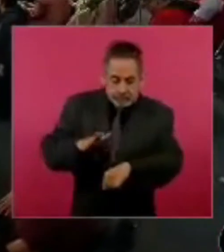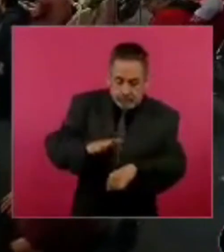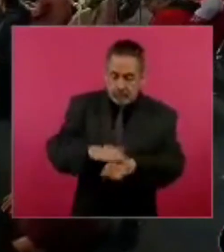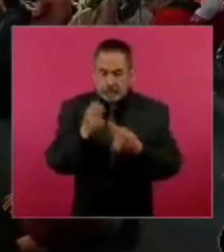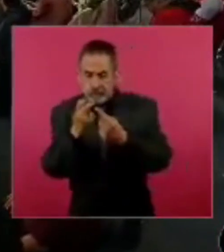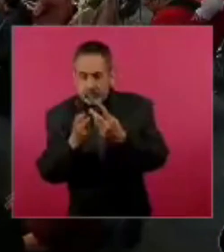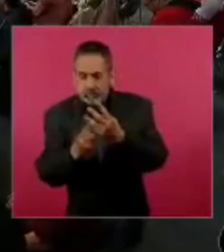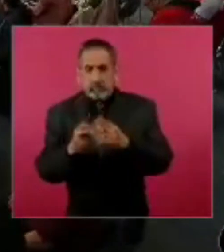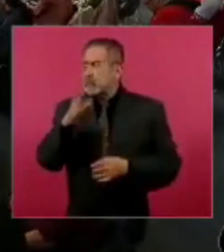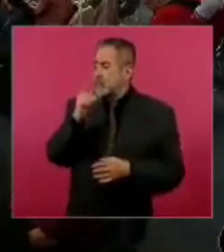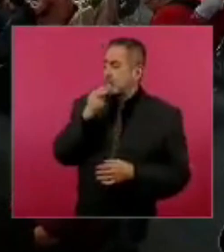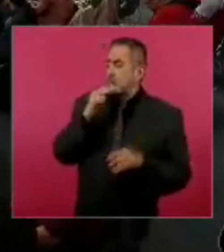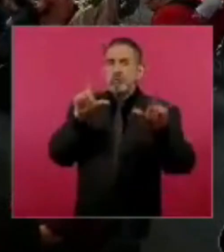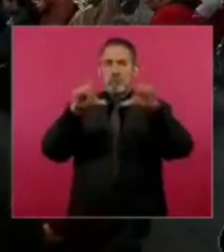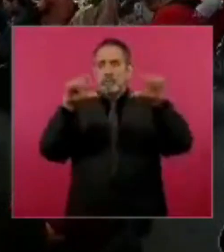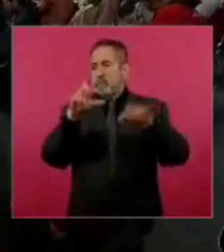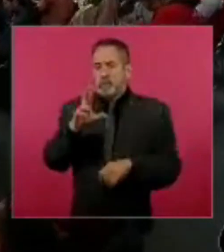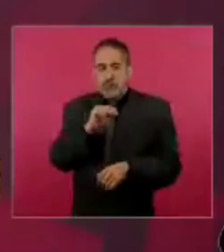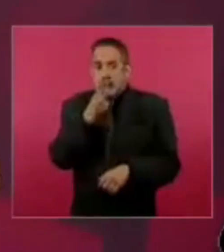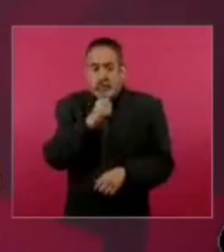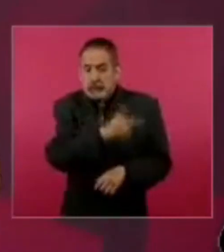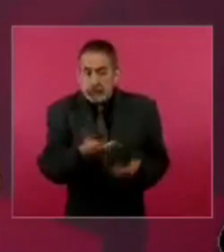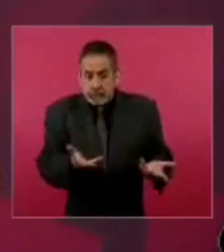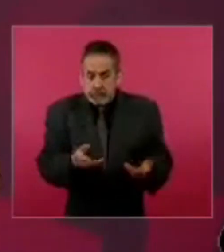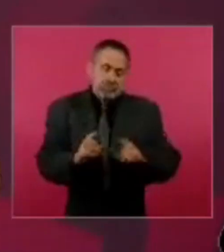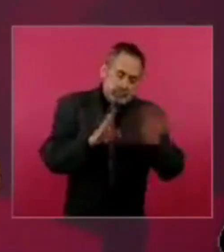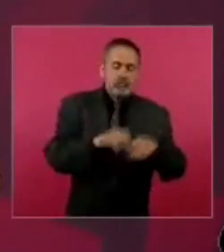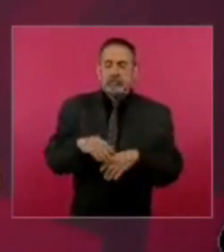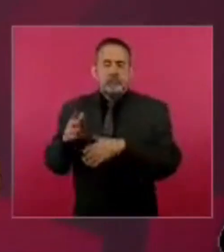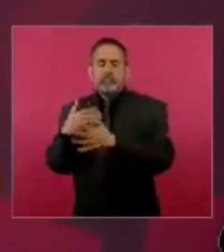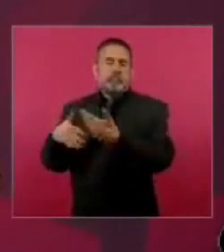señalamientos de que no podía usarse. Entonces, cuando bajan a la niña,